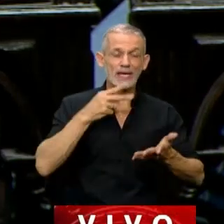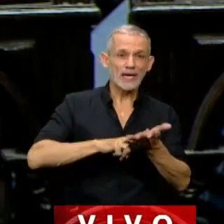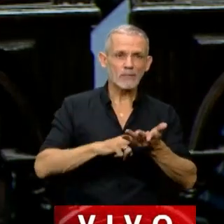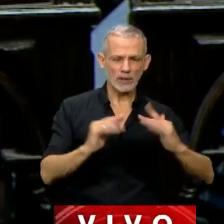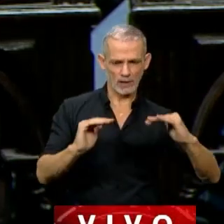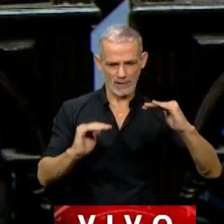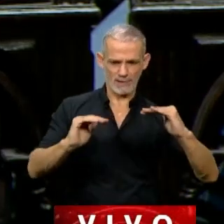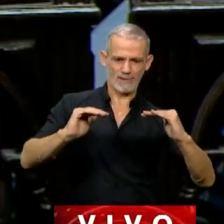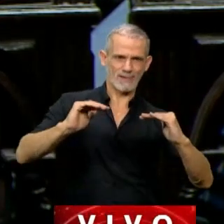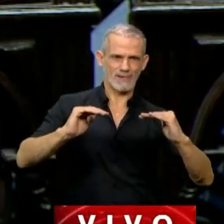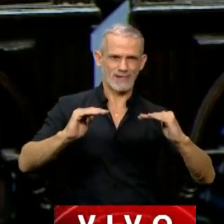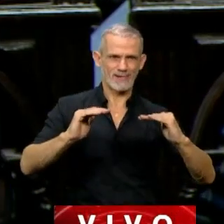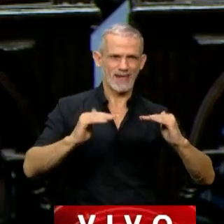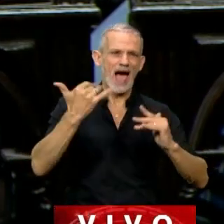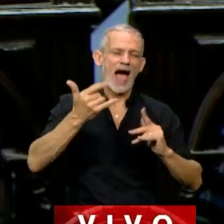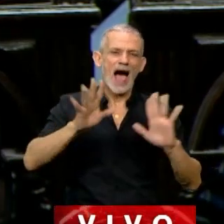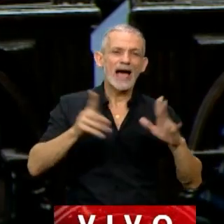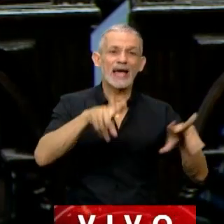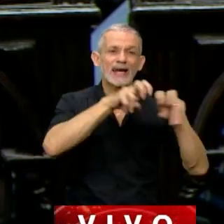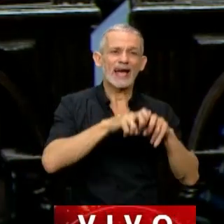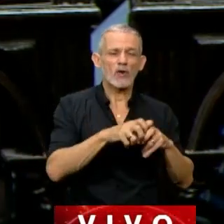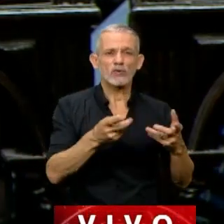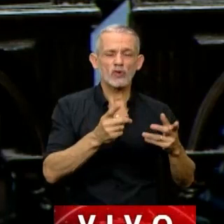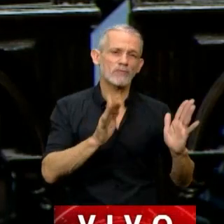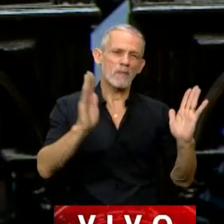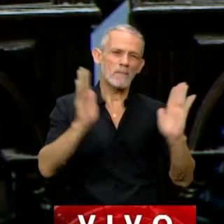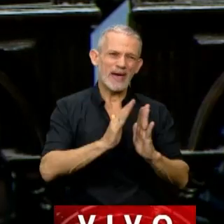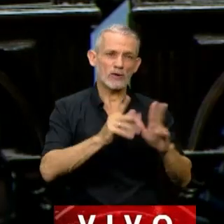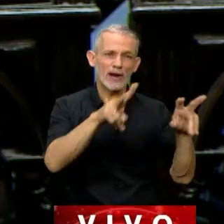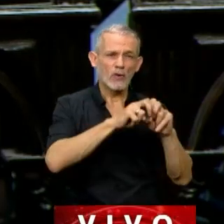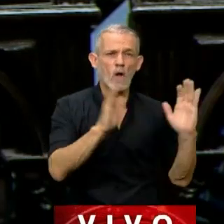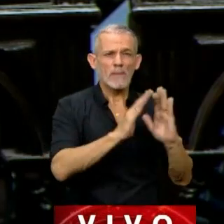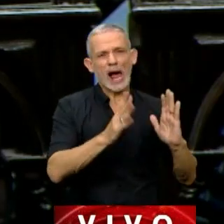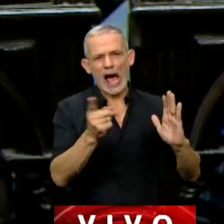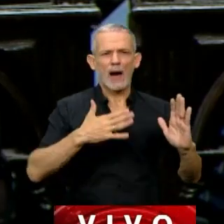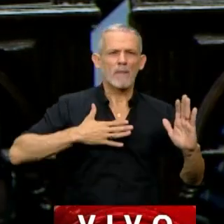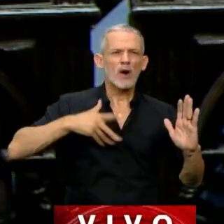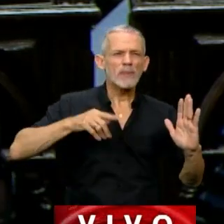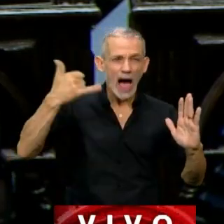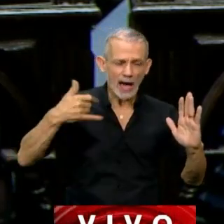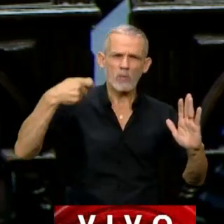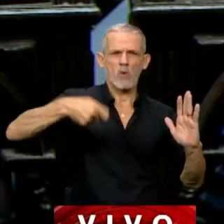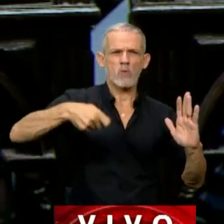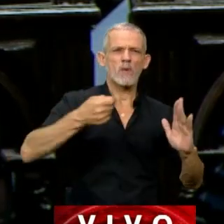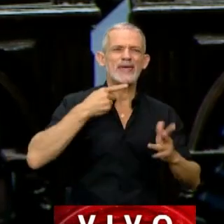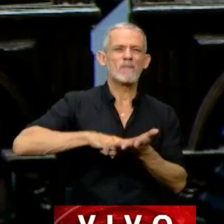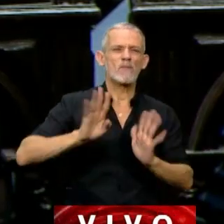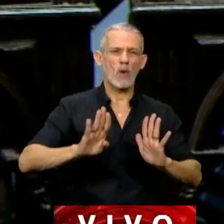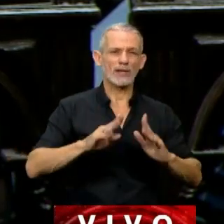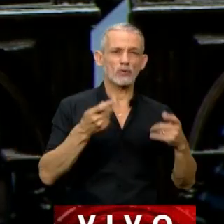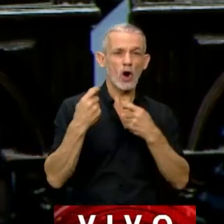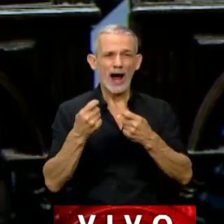compensar la eventual recaudas reducción en la recaudación de impuestos sobre las actores productivas y el